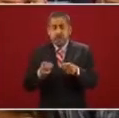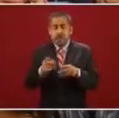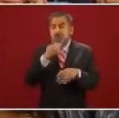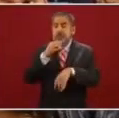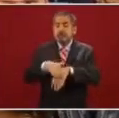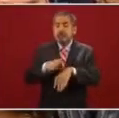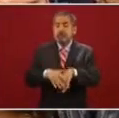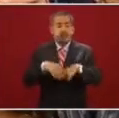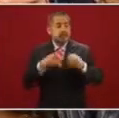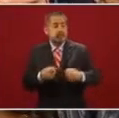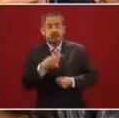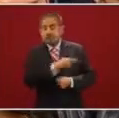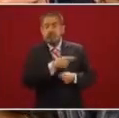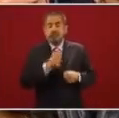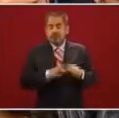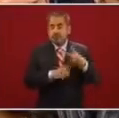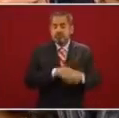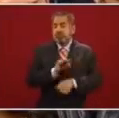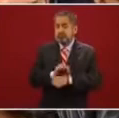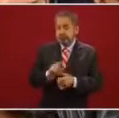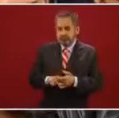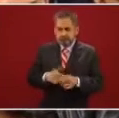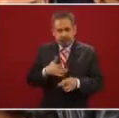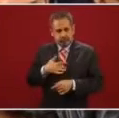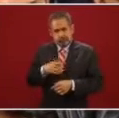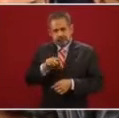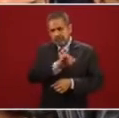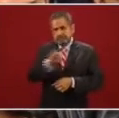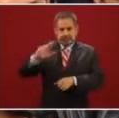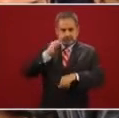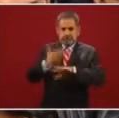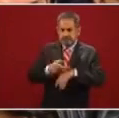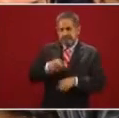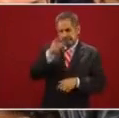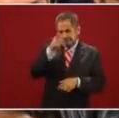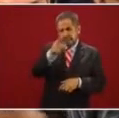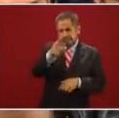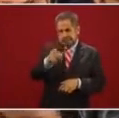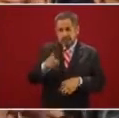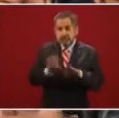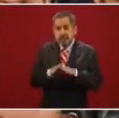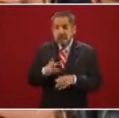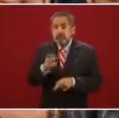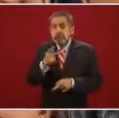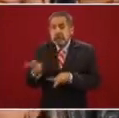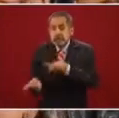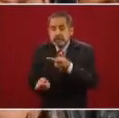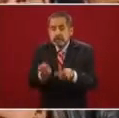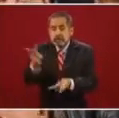garantizado lo que está planteando la empresa. Me parece una irresponsabilidad de su parte, si es una